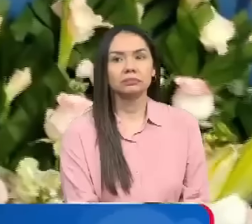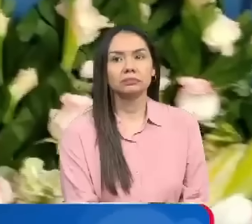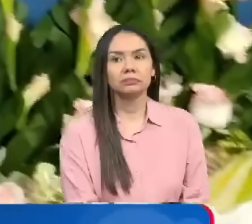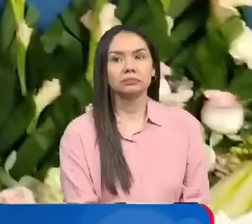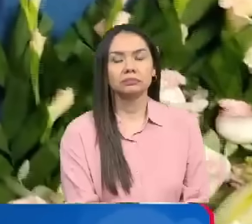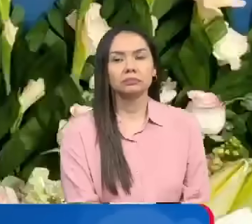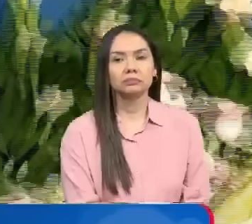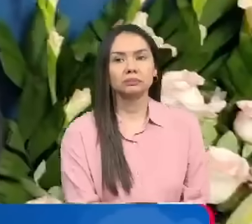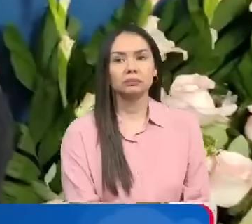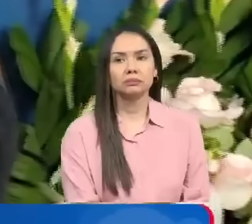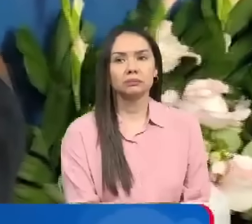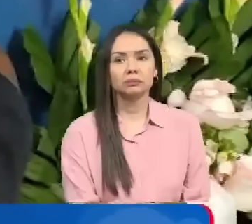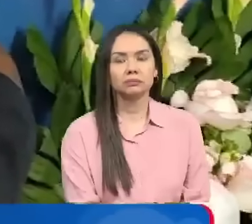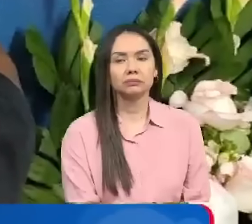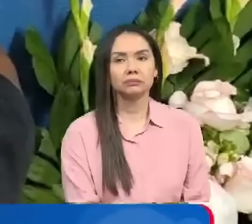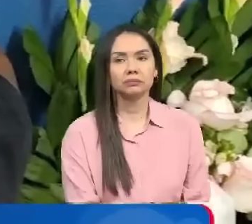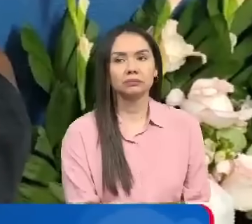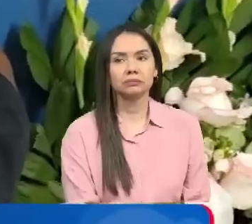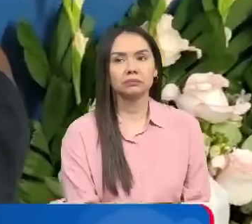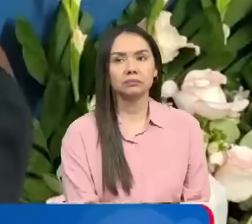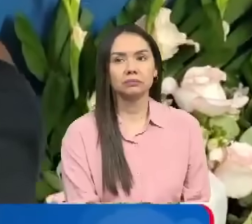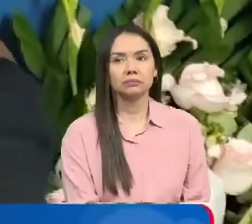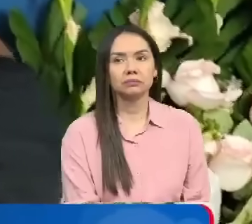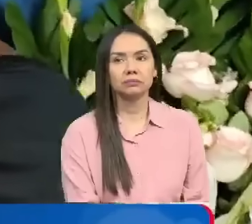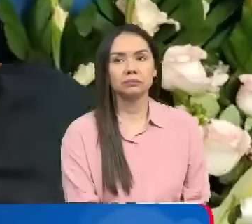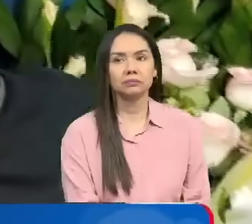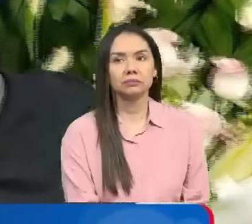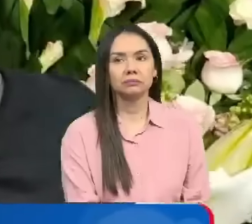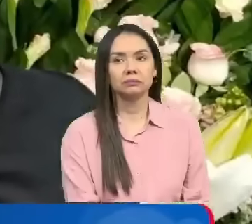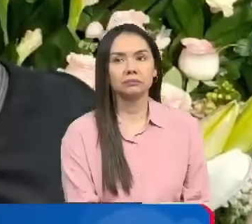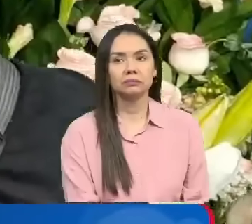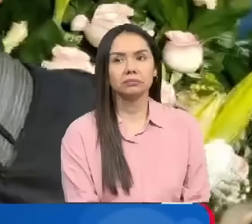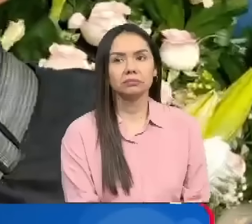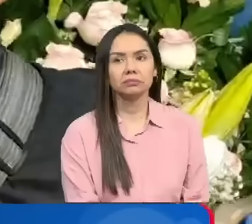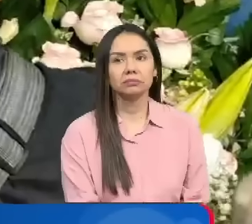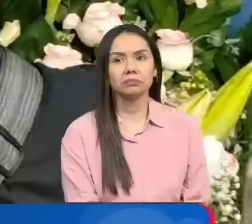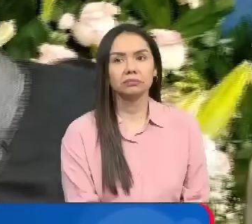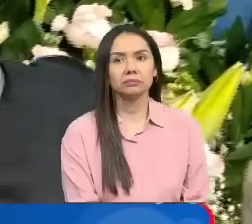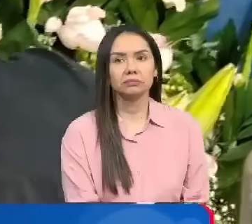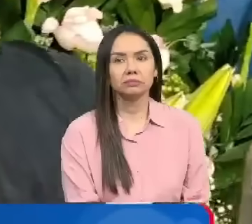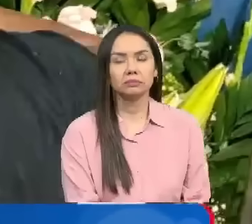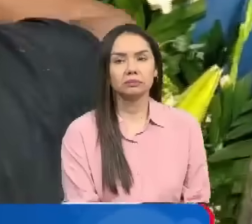respirar. Es importante mencionar que el de